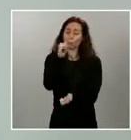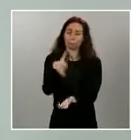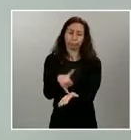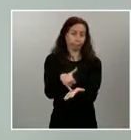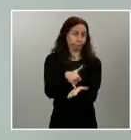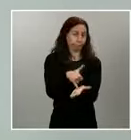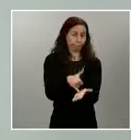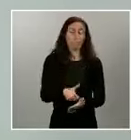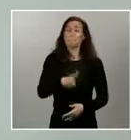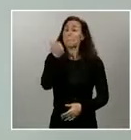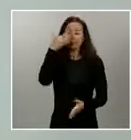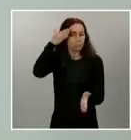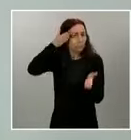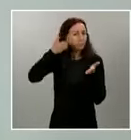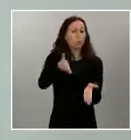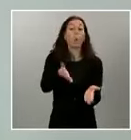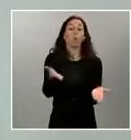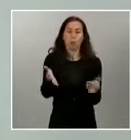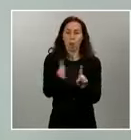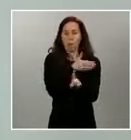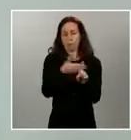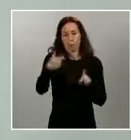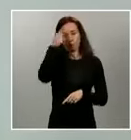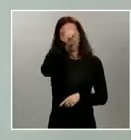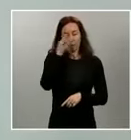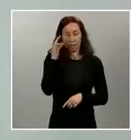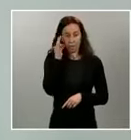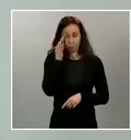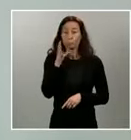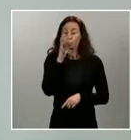género. Y por ello reitero que cualquier persona